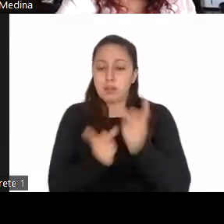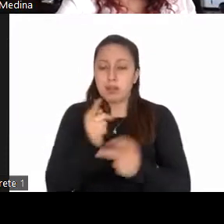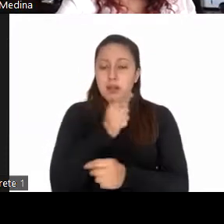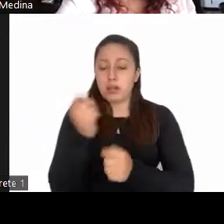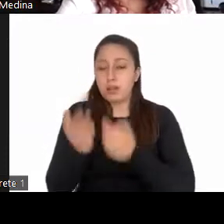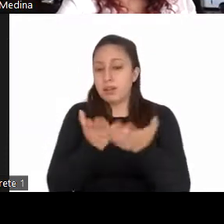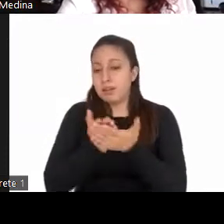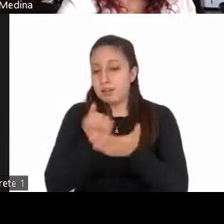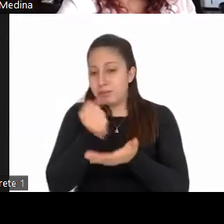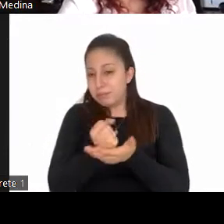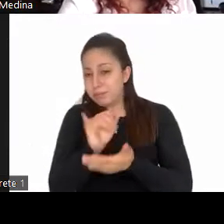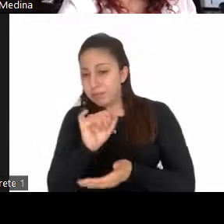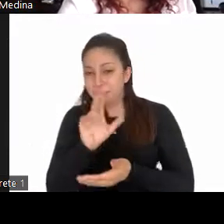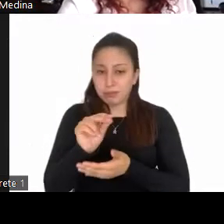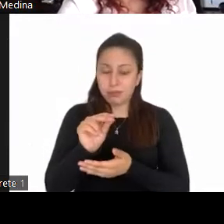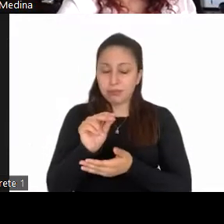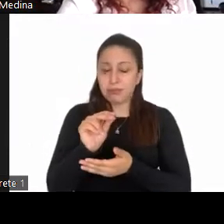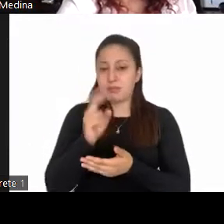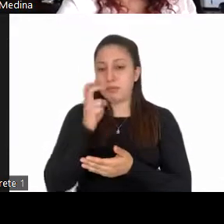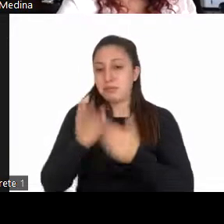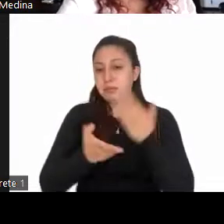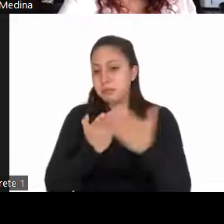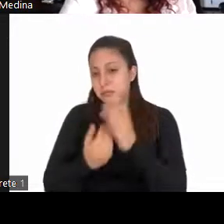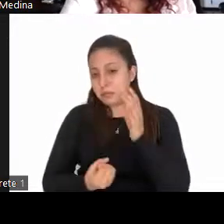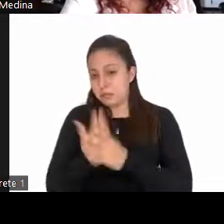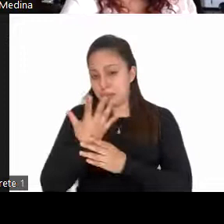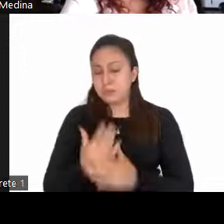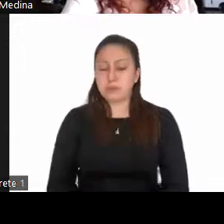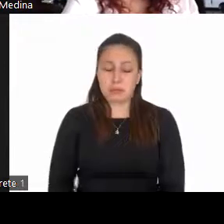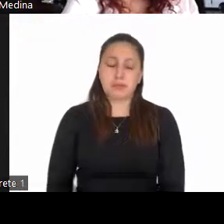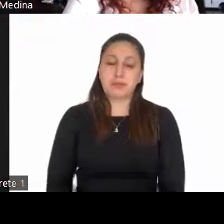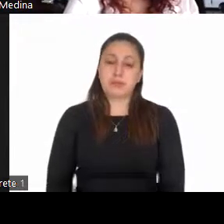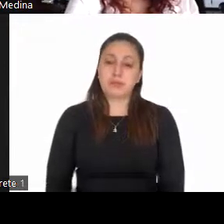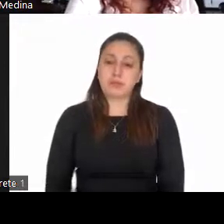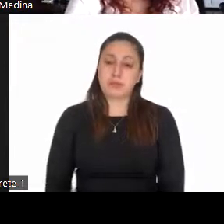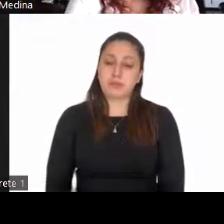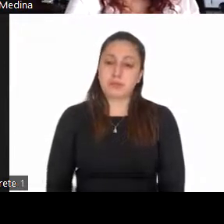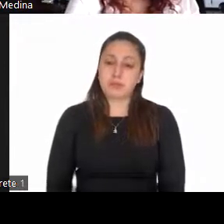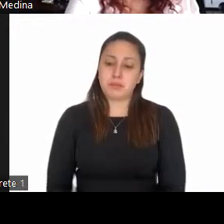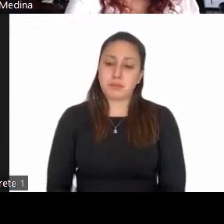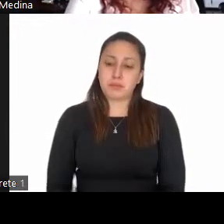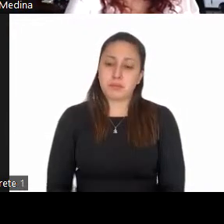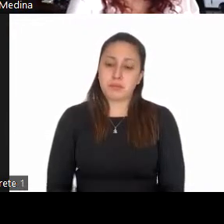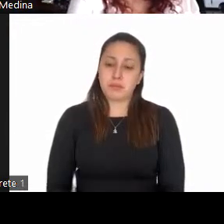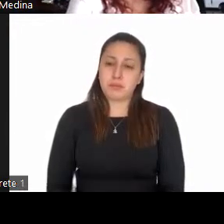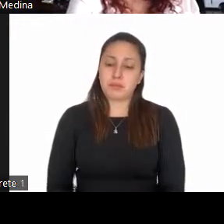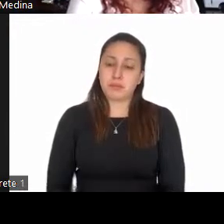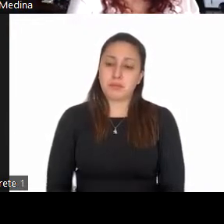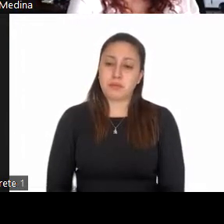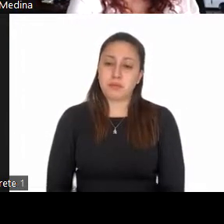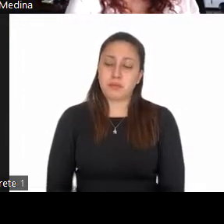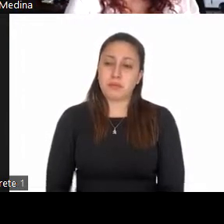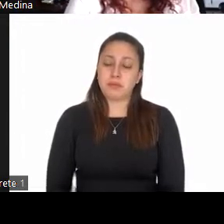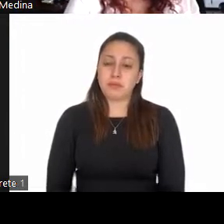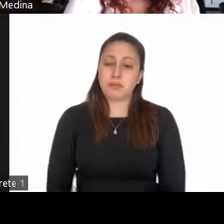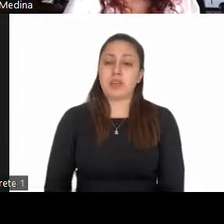tiene que poner a consideración a votación la propuesta y después ya vamos a aprobar el dictamen con